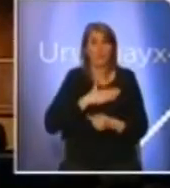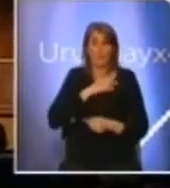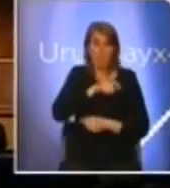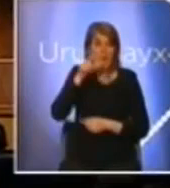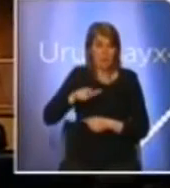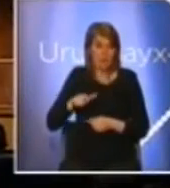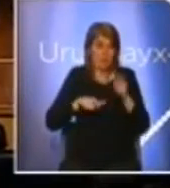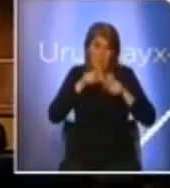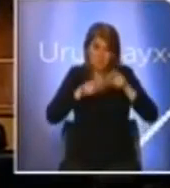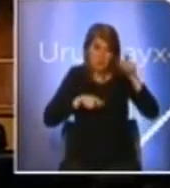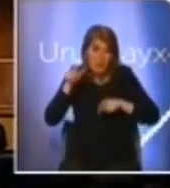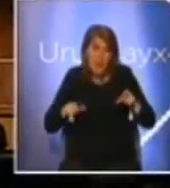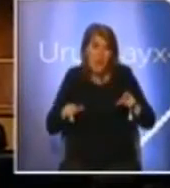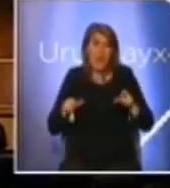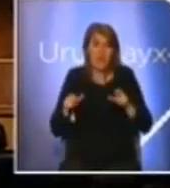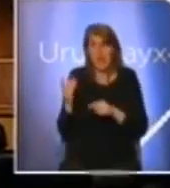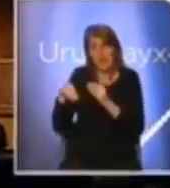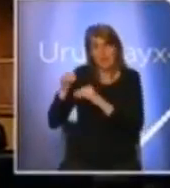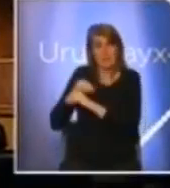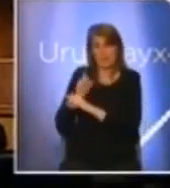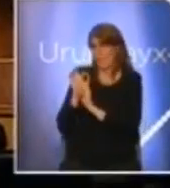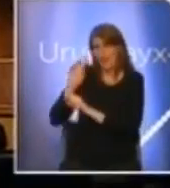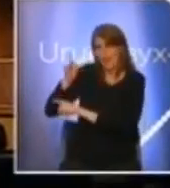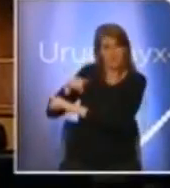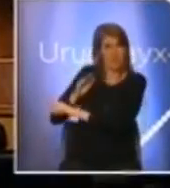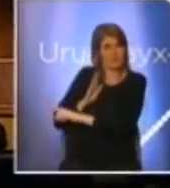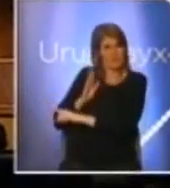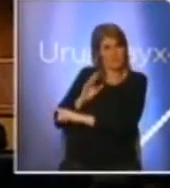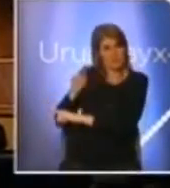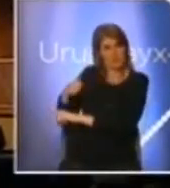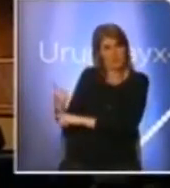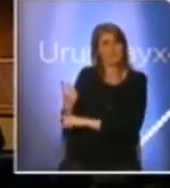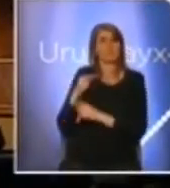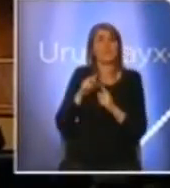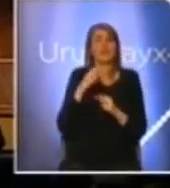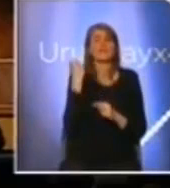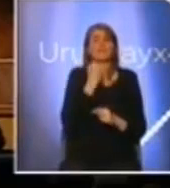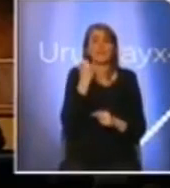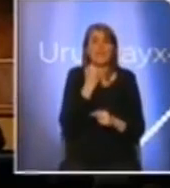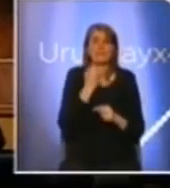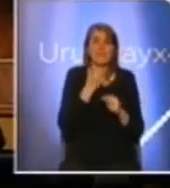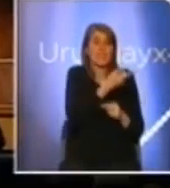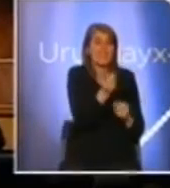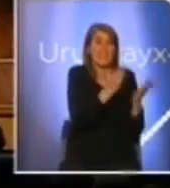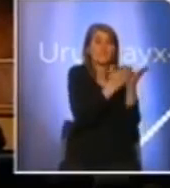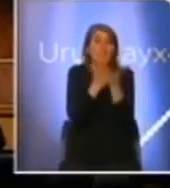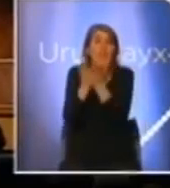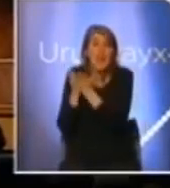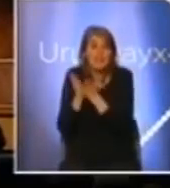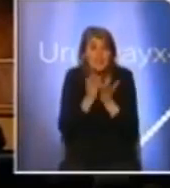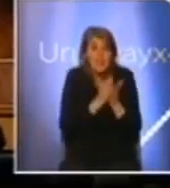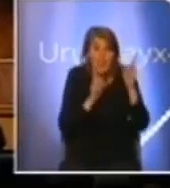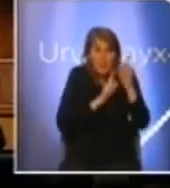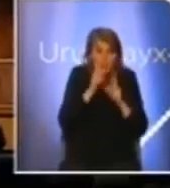yo a todo lo que planteaba Ana agrego un punto. Es súper importante que nuestros estudiantes vayan a formarse, vayan